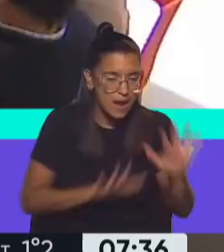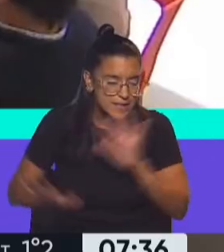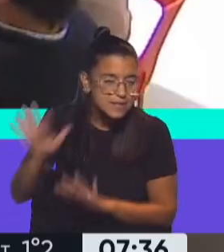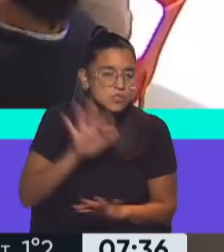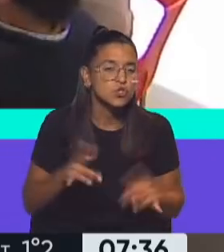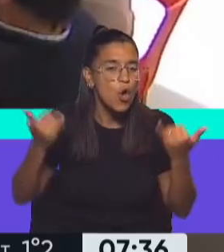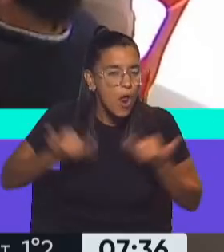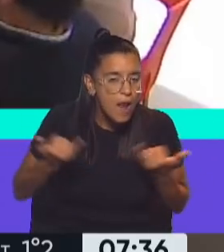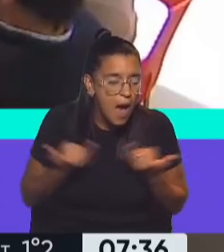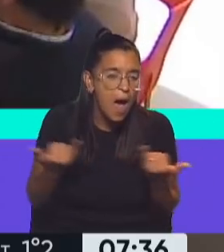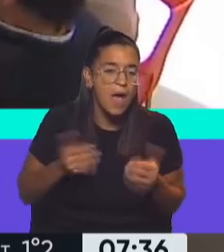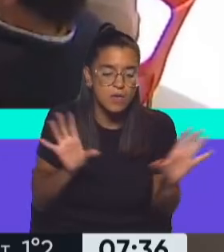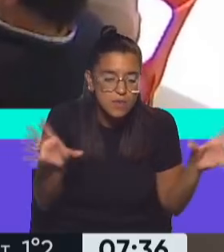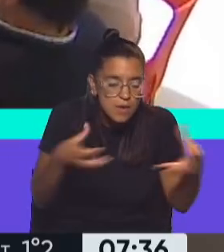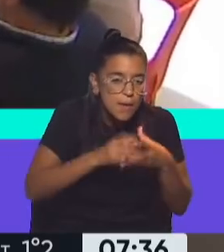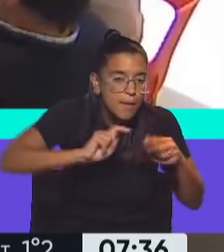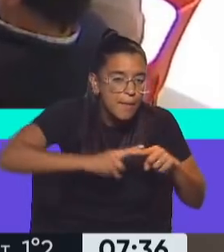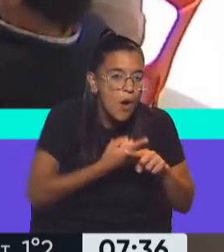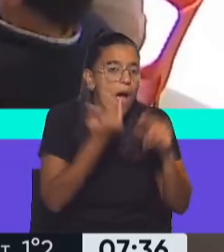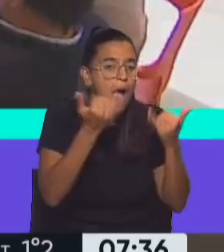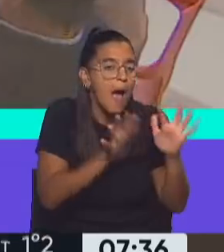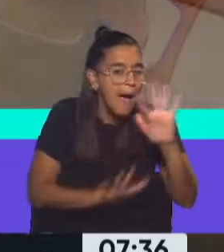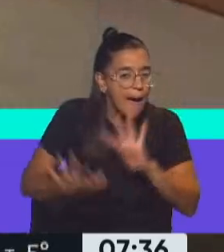partidario, hay un nivel de organización